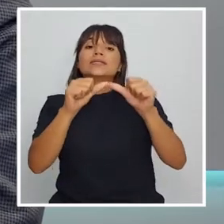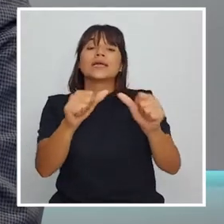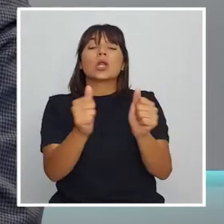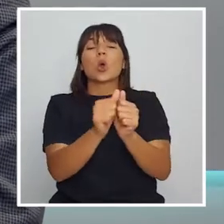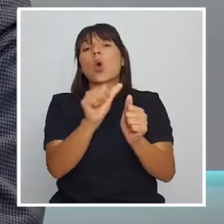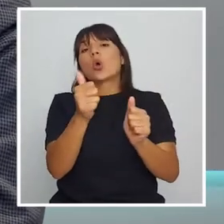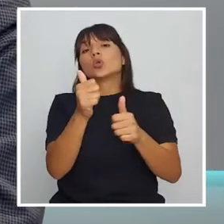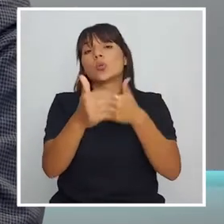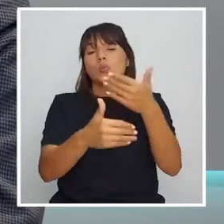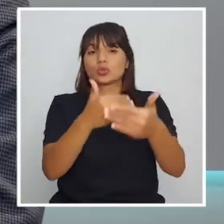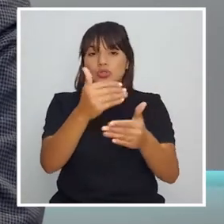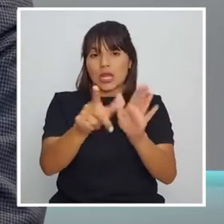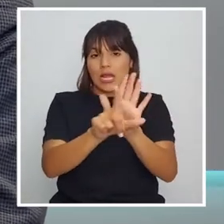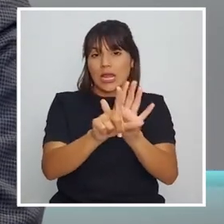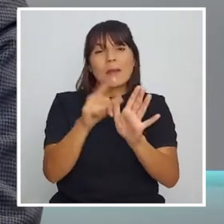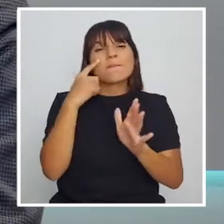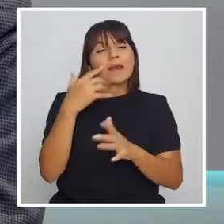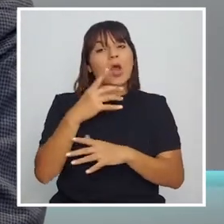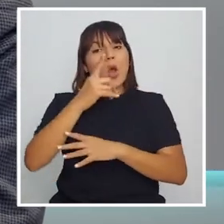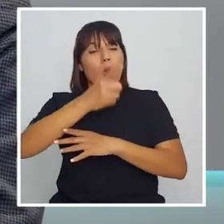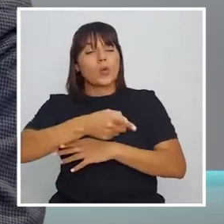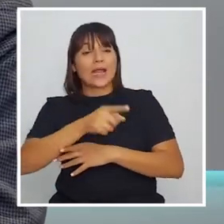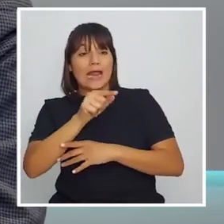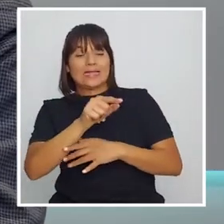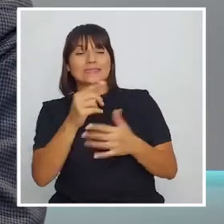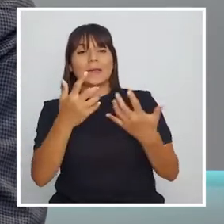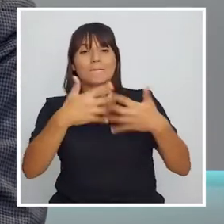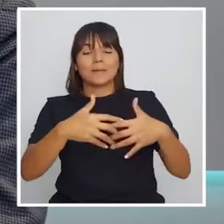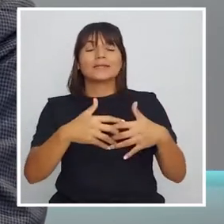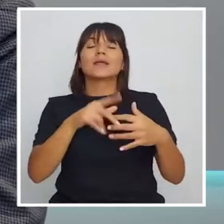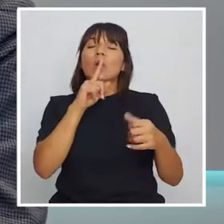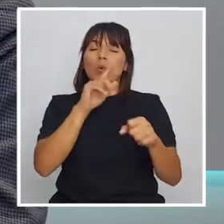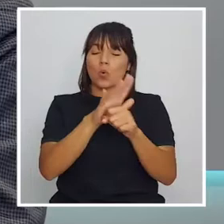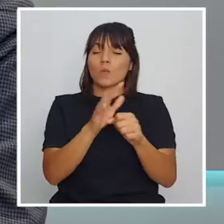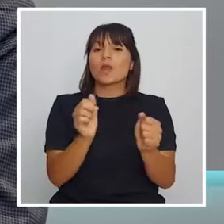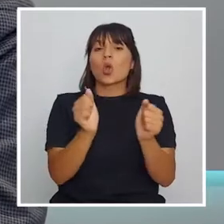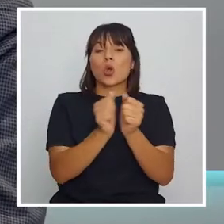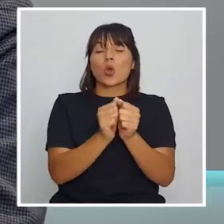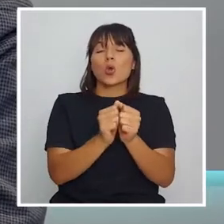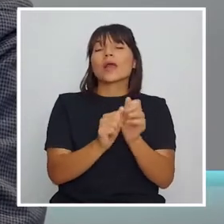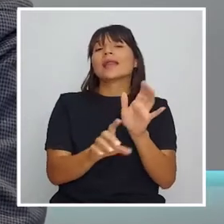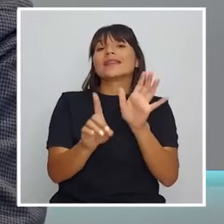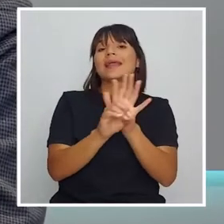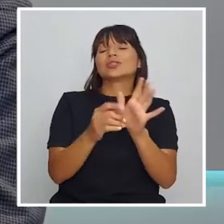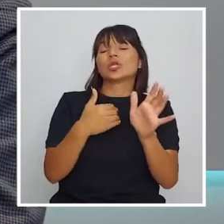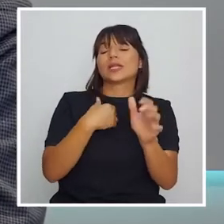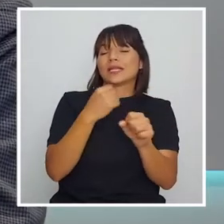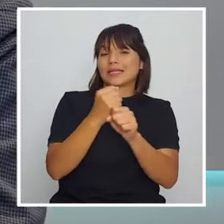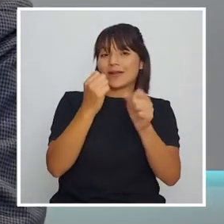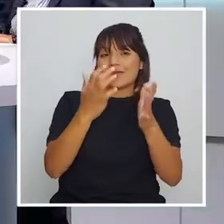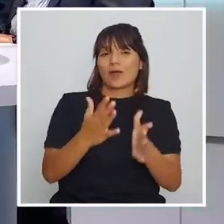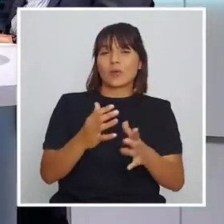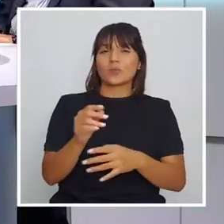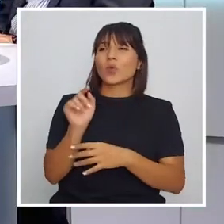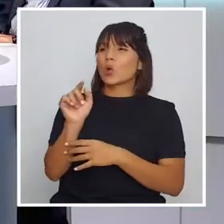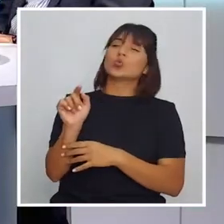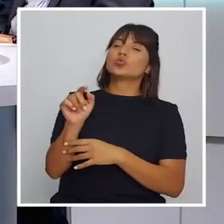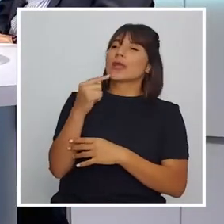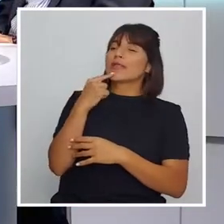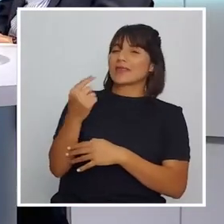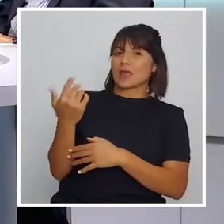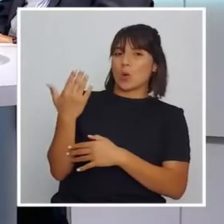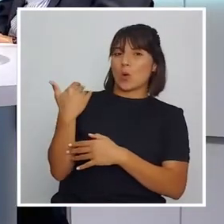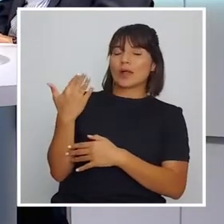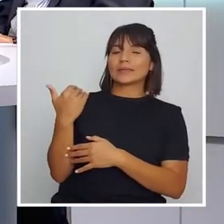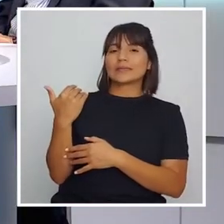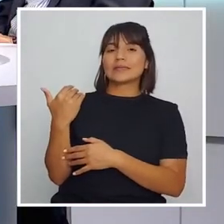obligar a que esa empresa cumpla con ese derecho del trabajador. Usted decía ahora que se